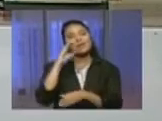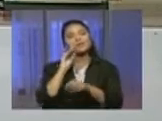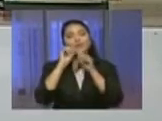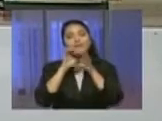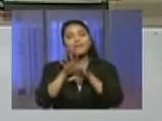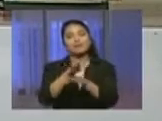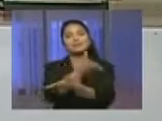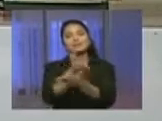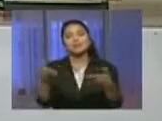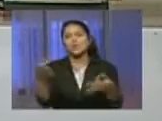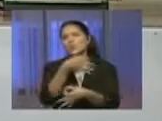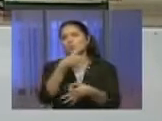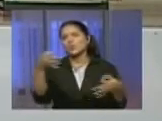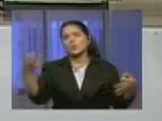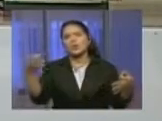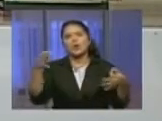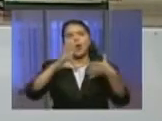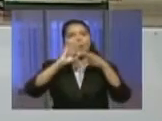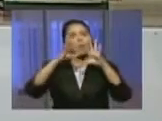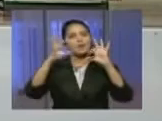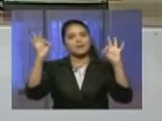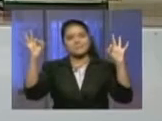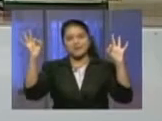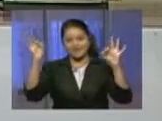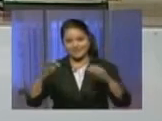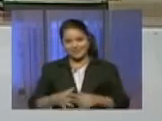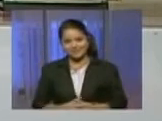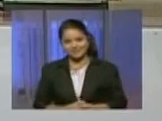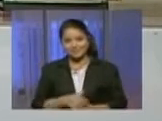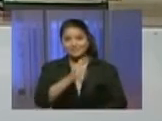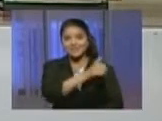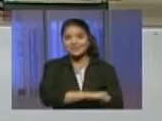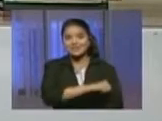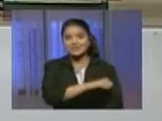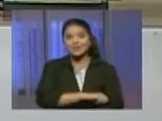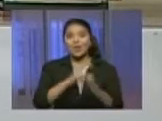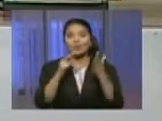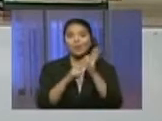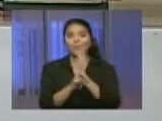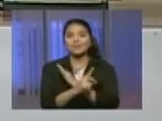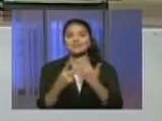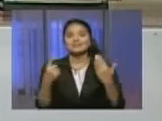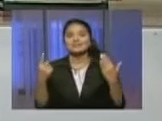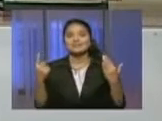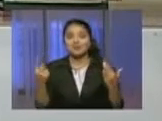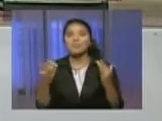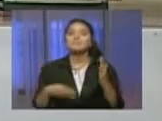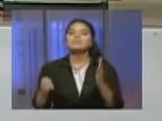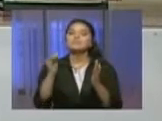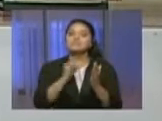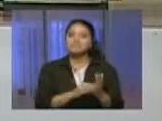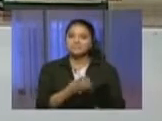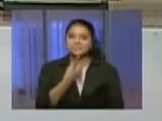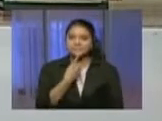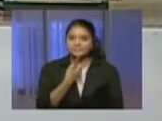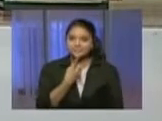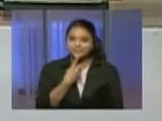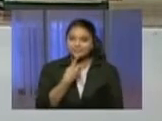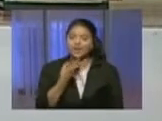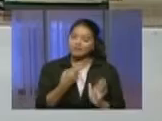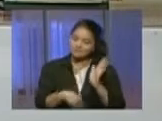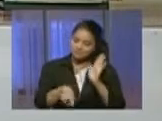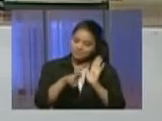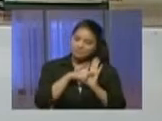esta Arias olimpiadas río 2016 y vuelvo a decir